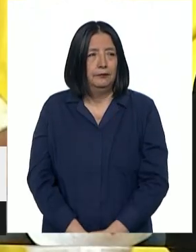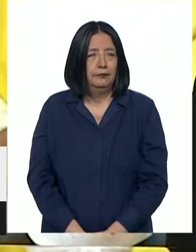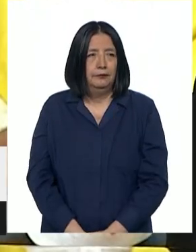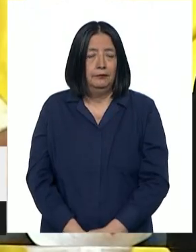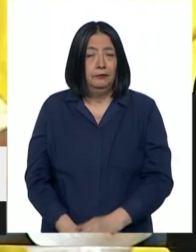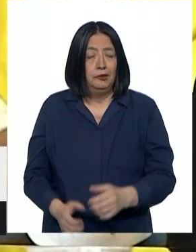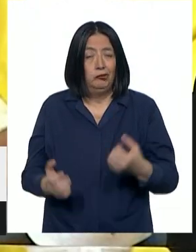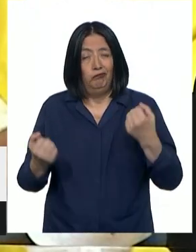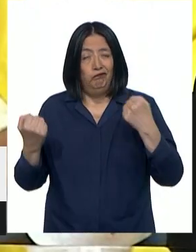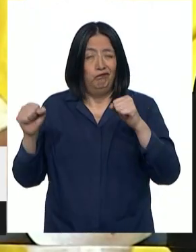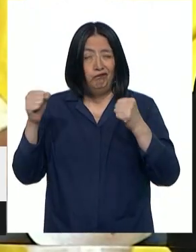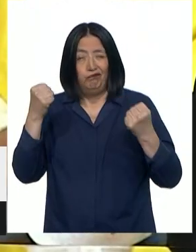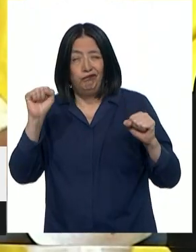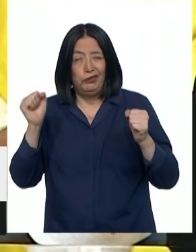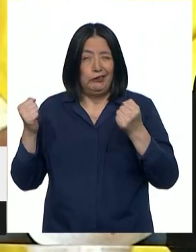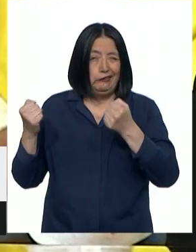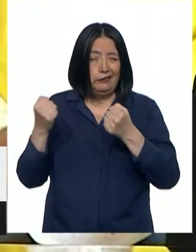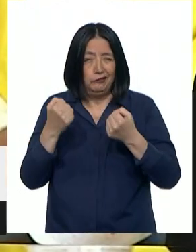actos de violencia